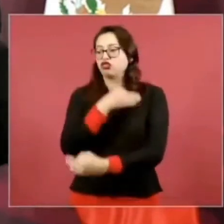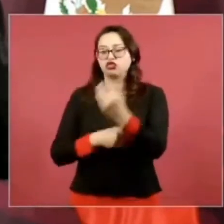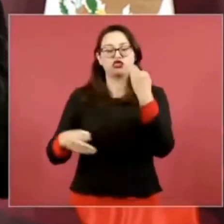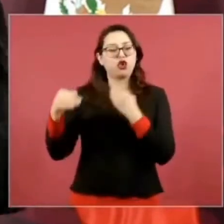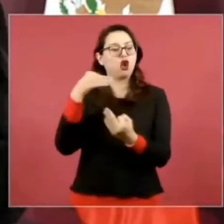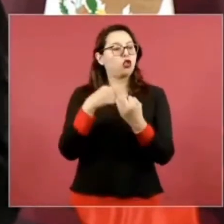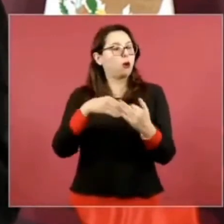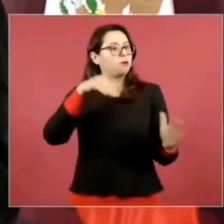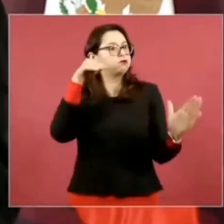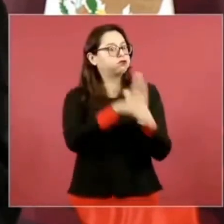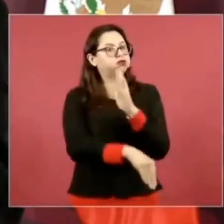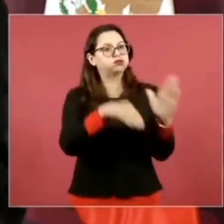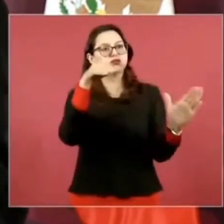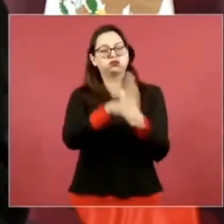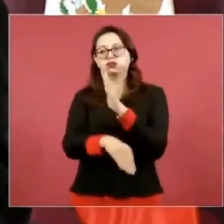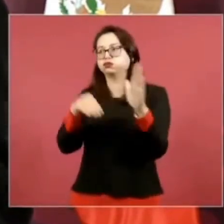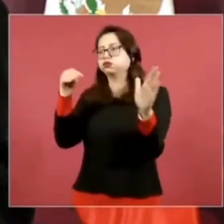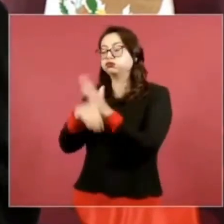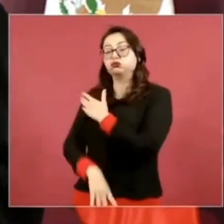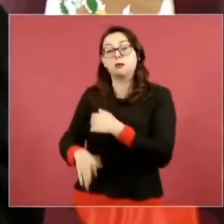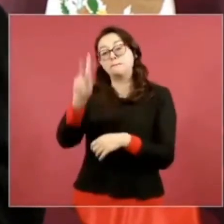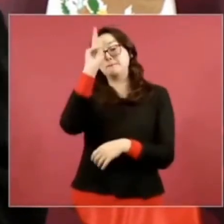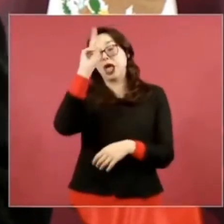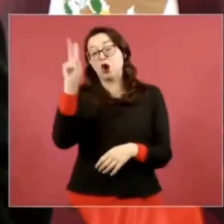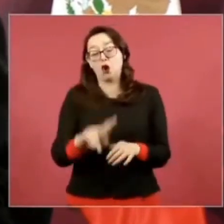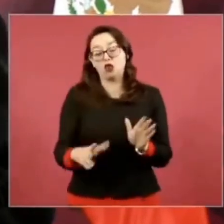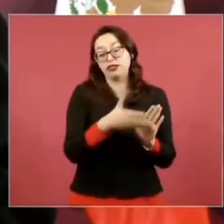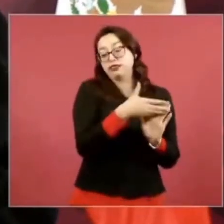mucha gente tuvo que irse a trabajar a Estados Unidos